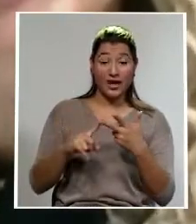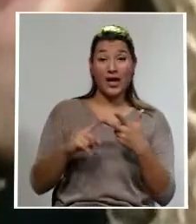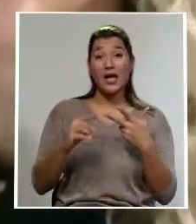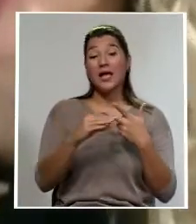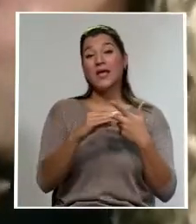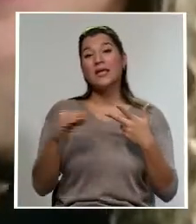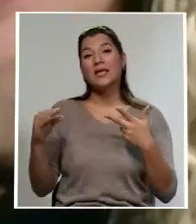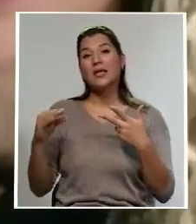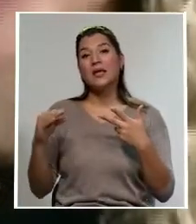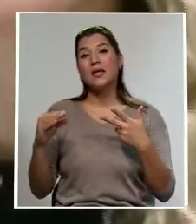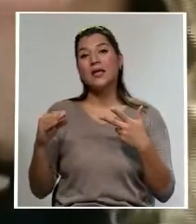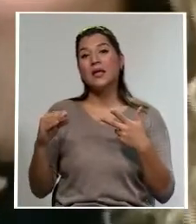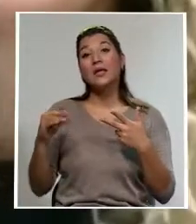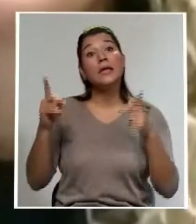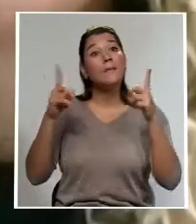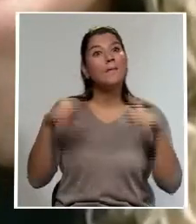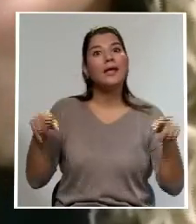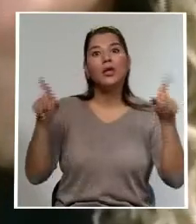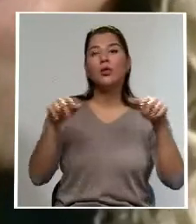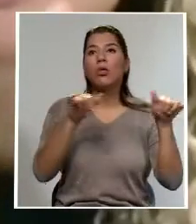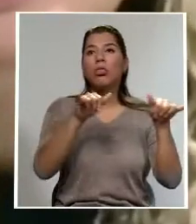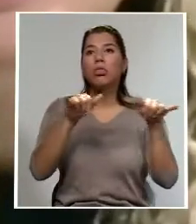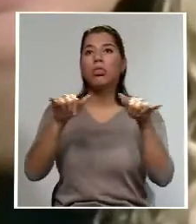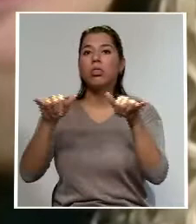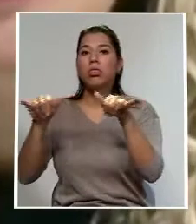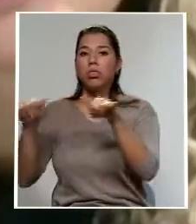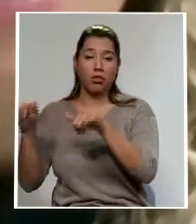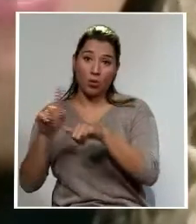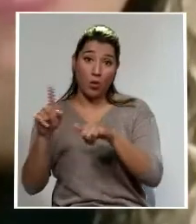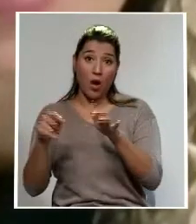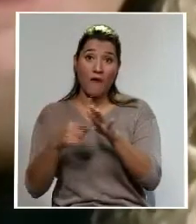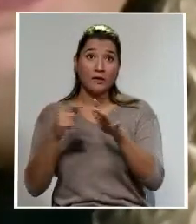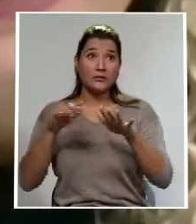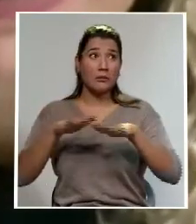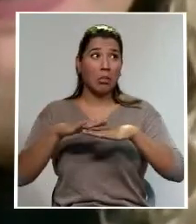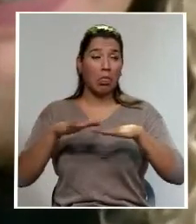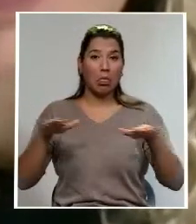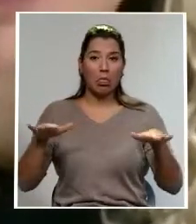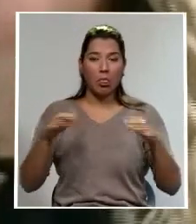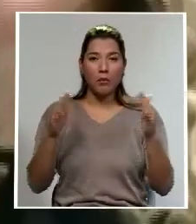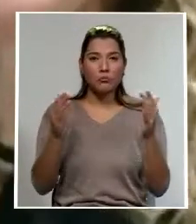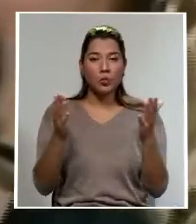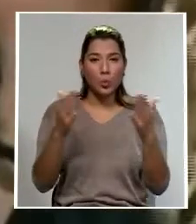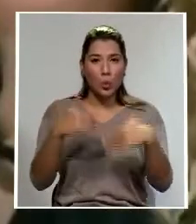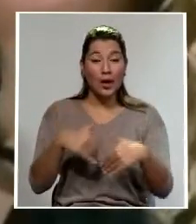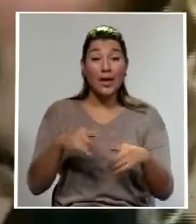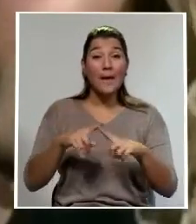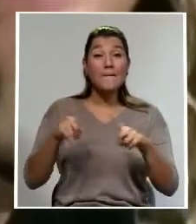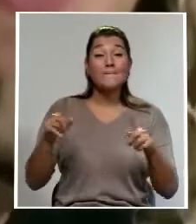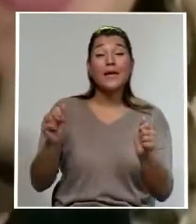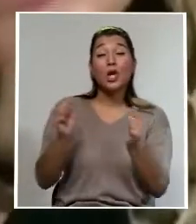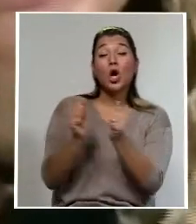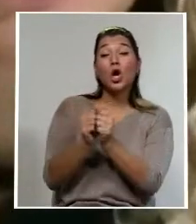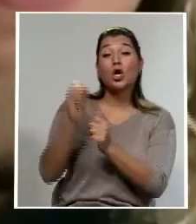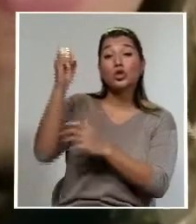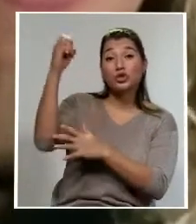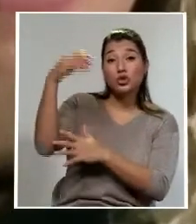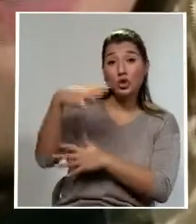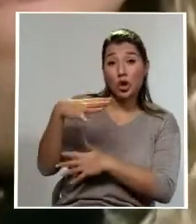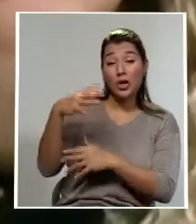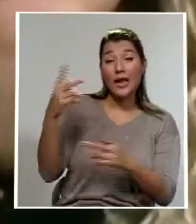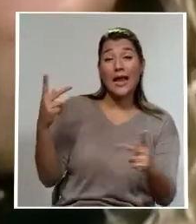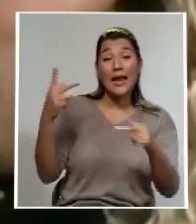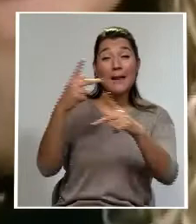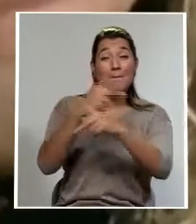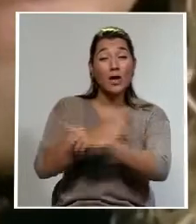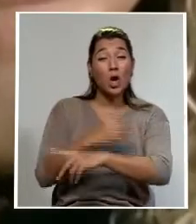constante los 12 meses del año. Pero con el sol hay una premisa: el peor día de luz